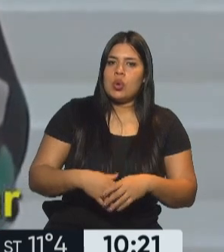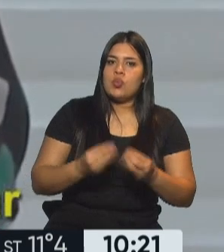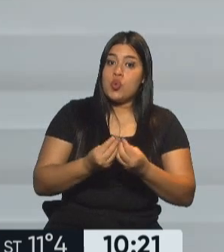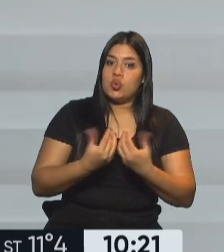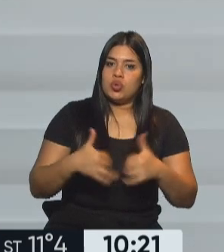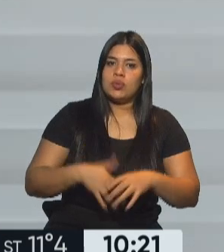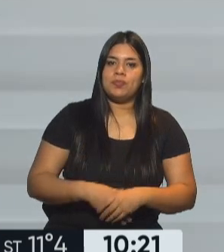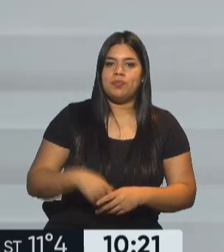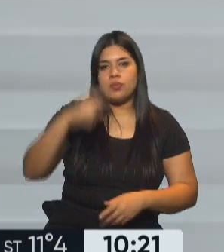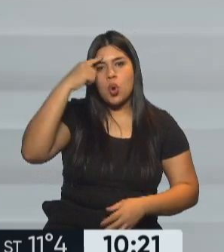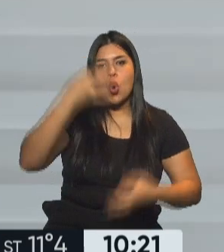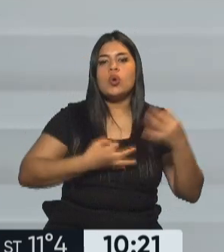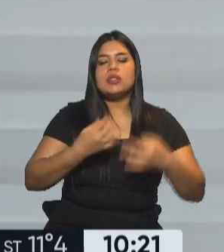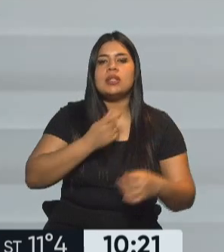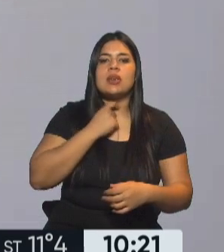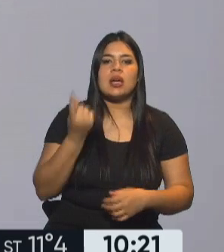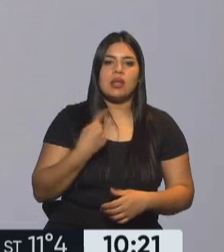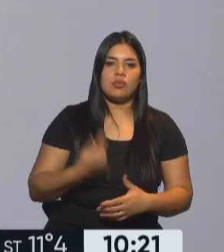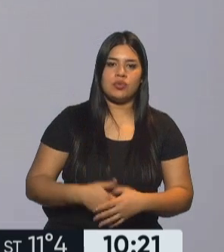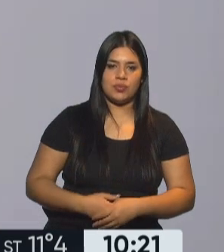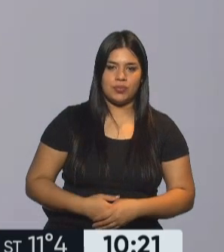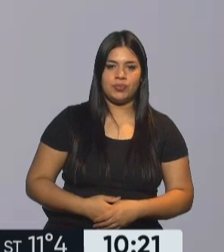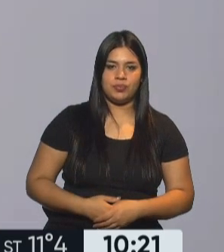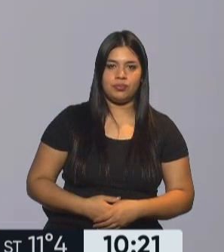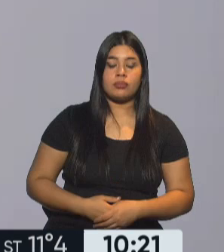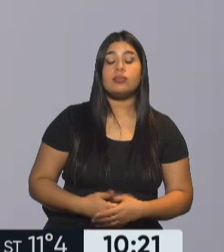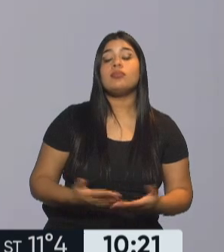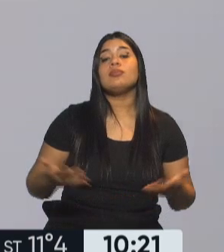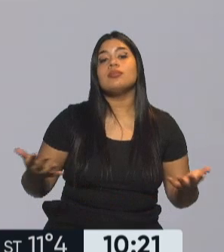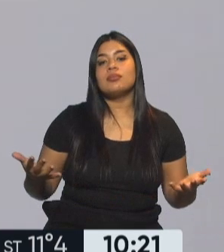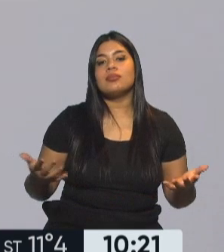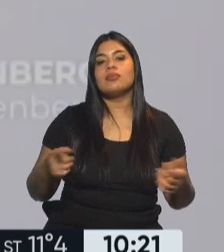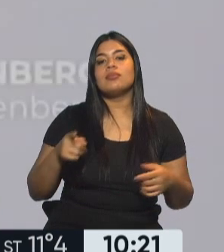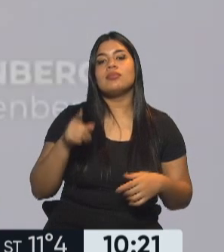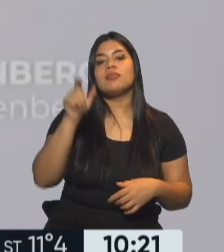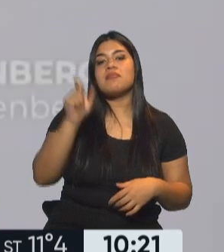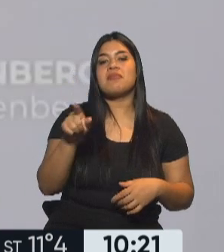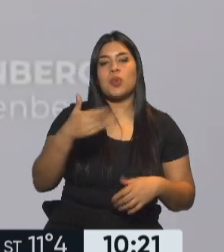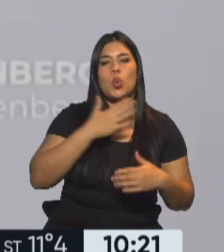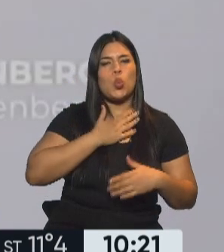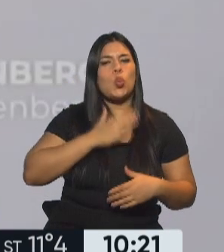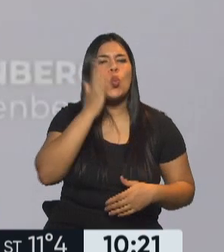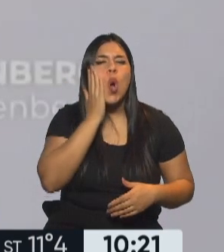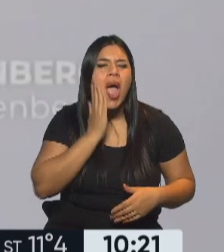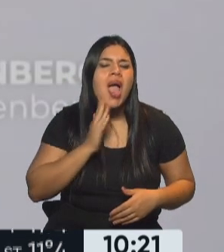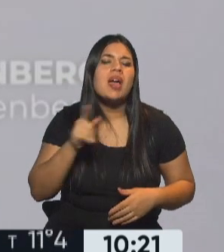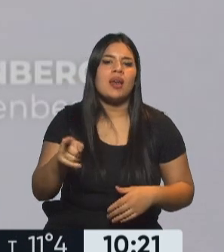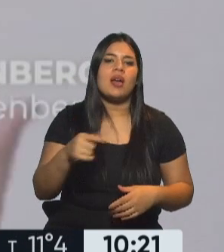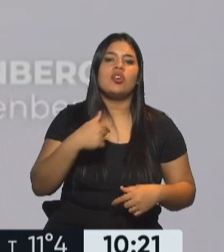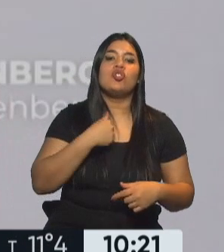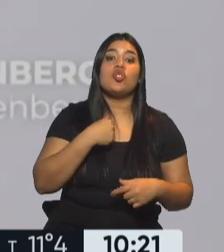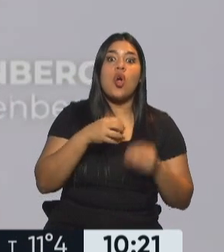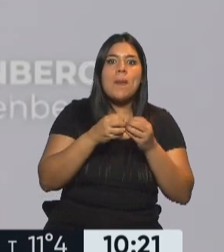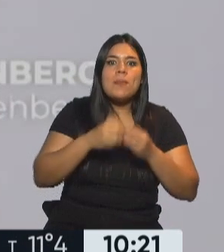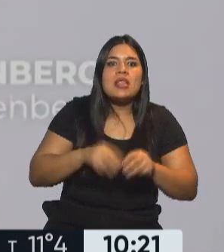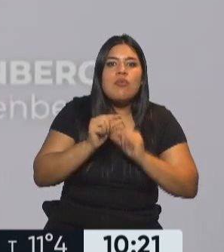ello. Buscamos justicia. Naturalmente buena, yo empezaba a tener con ella otro tipo de